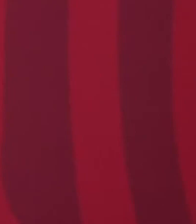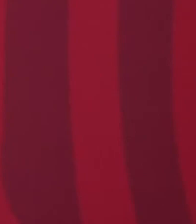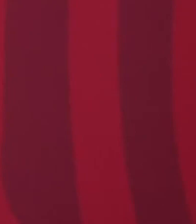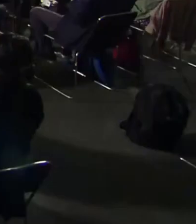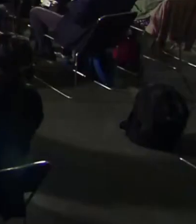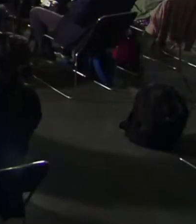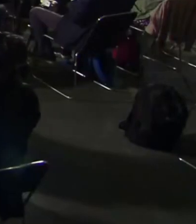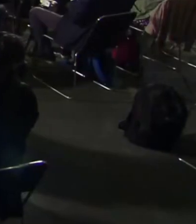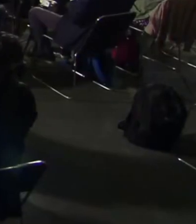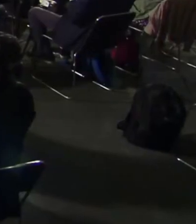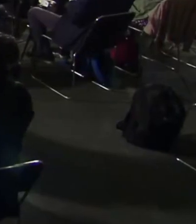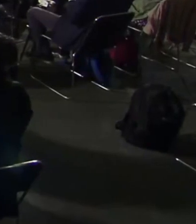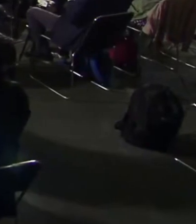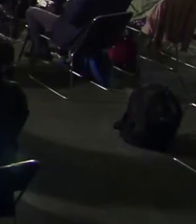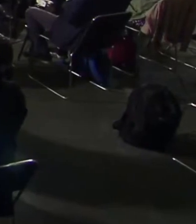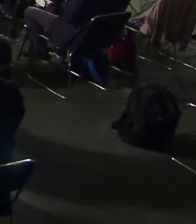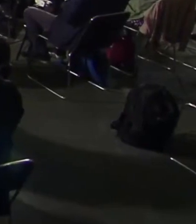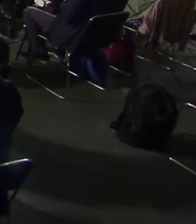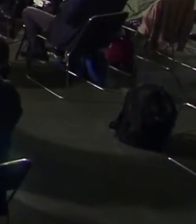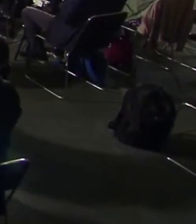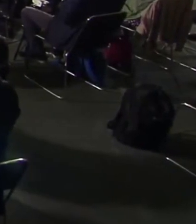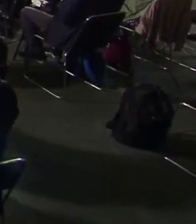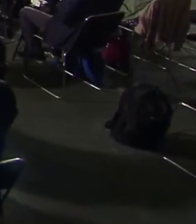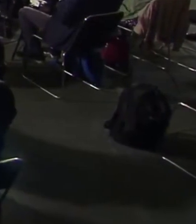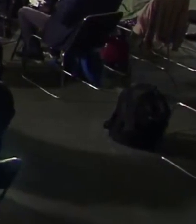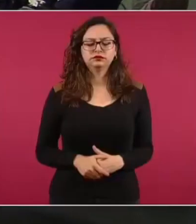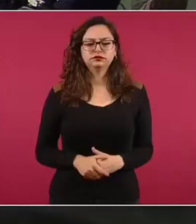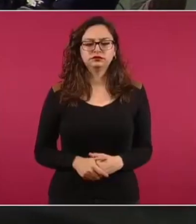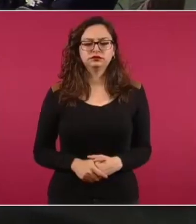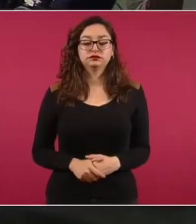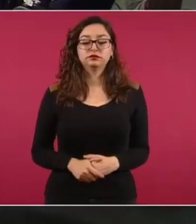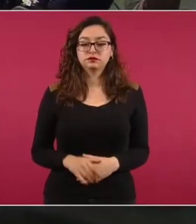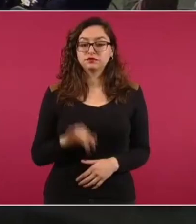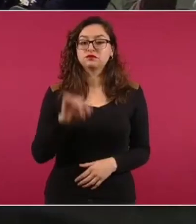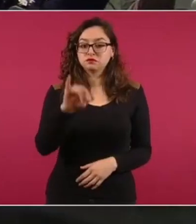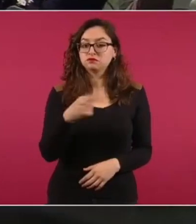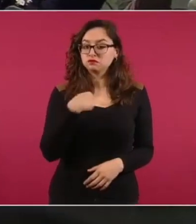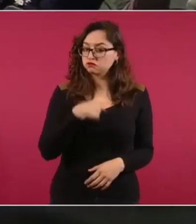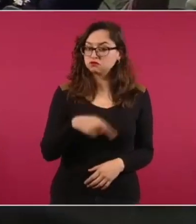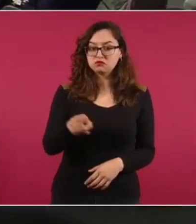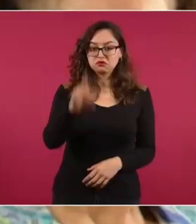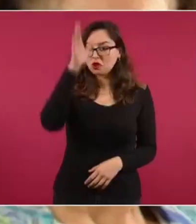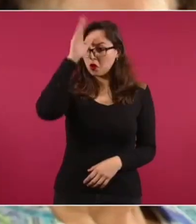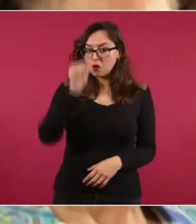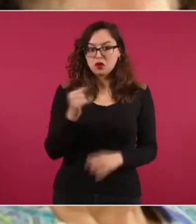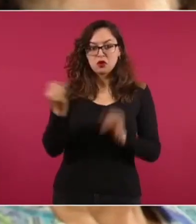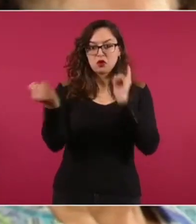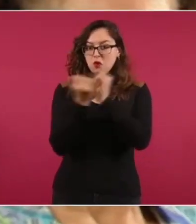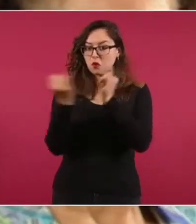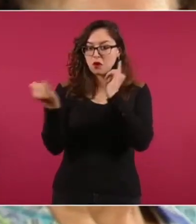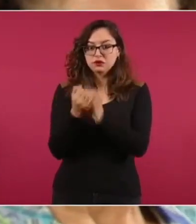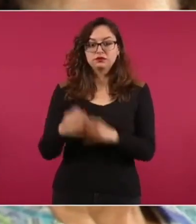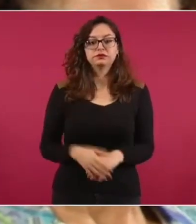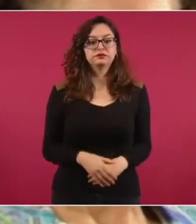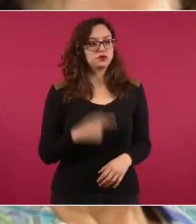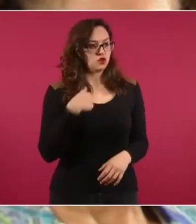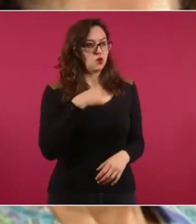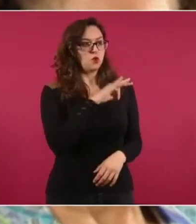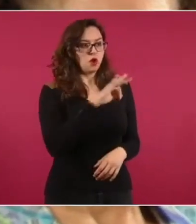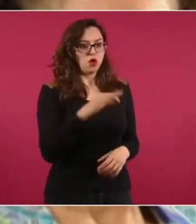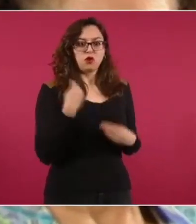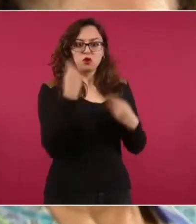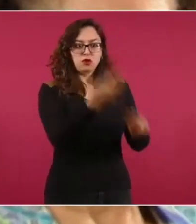más que decirles que ya en otras Sí. ocasiones lo haremos, que tenemos 12 años insertos dentro de todo este mecanismo y es de